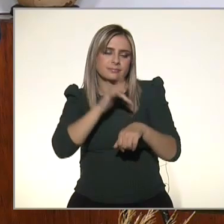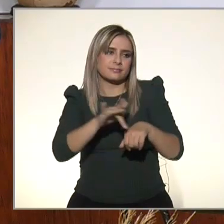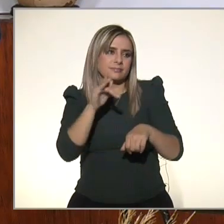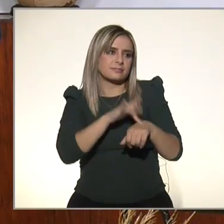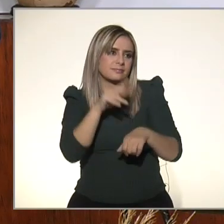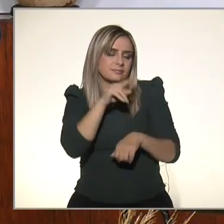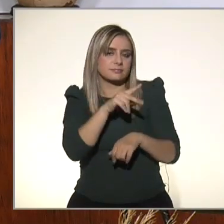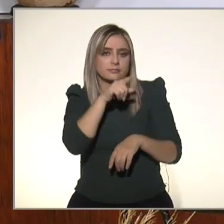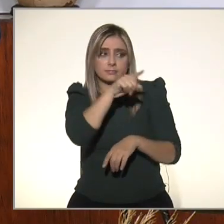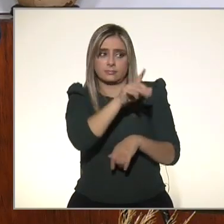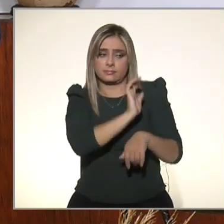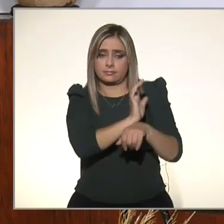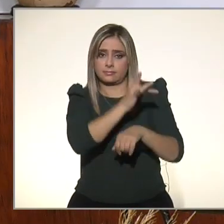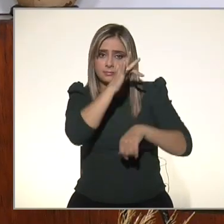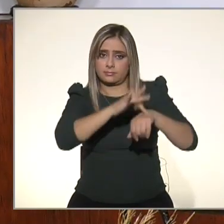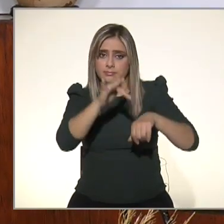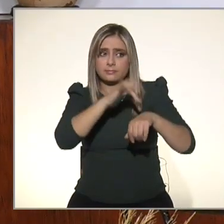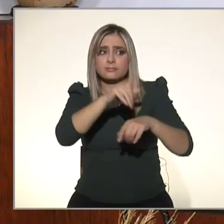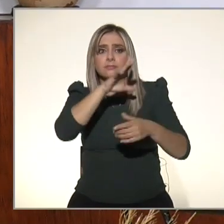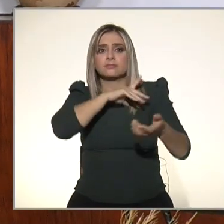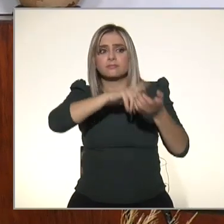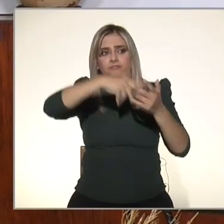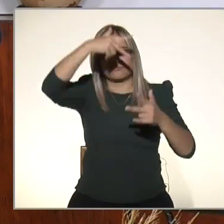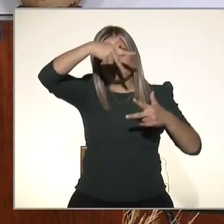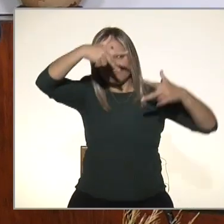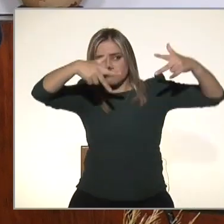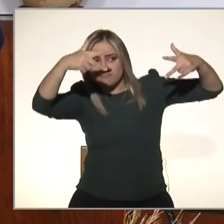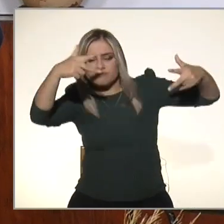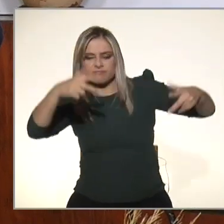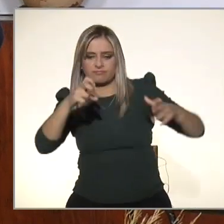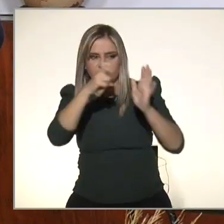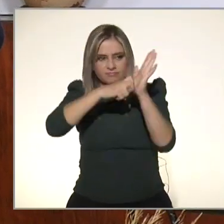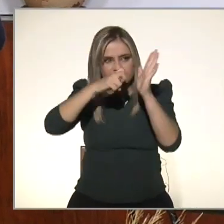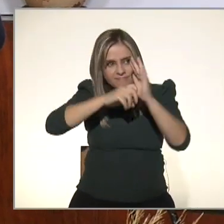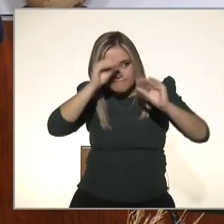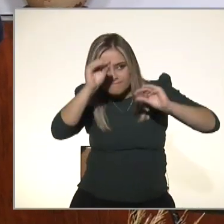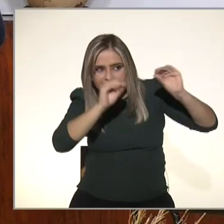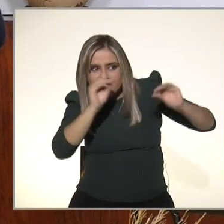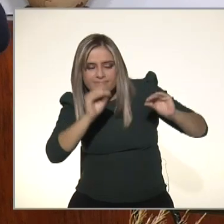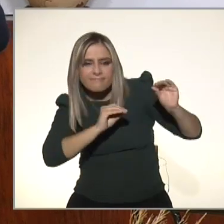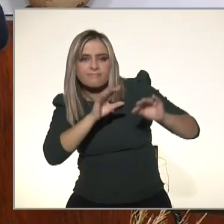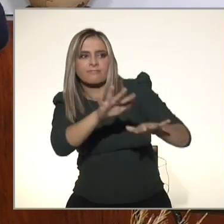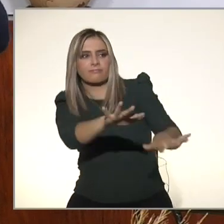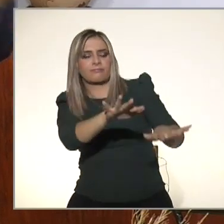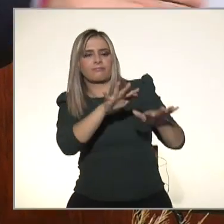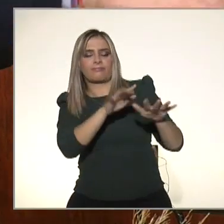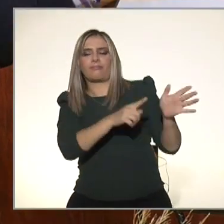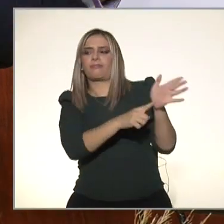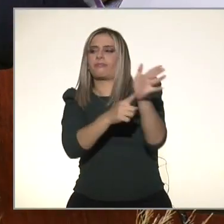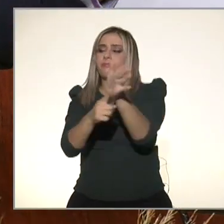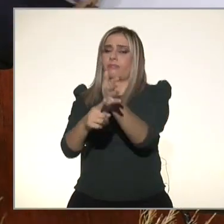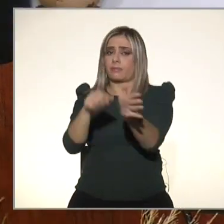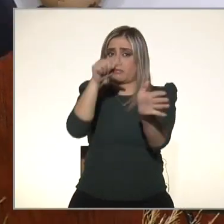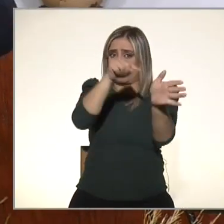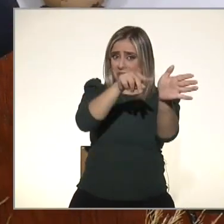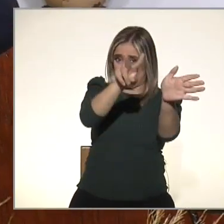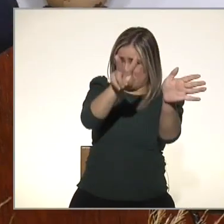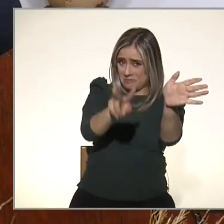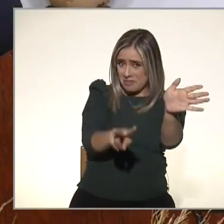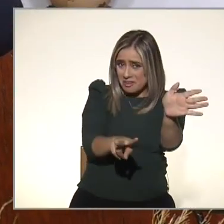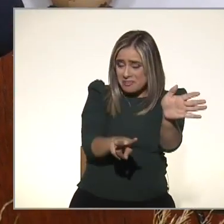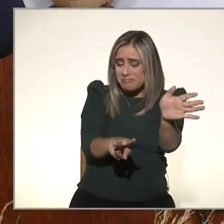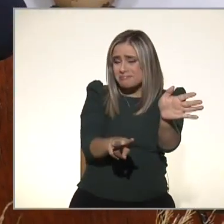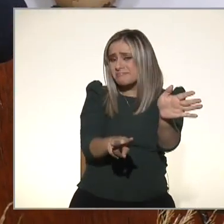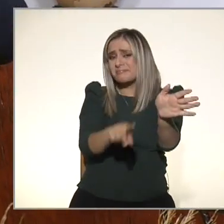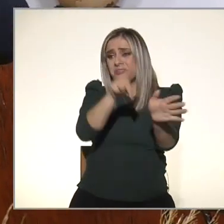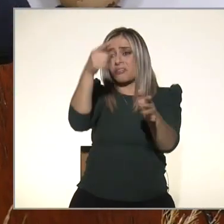en cuenta que una película pornográfica tiene producción, editores, muchas tomas. No tiene que ser la realidad, como mucha